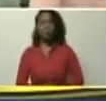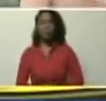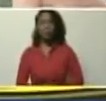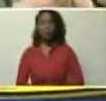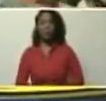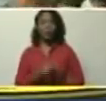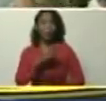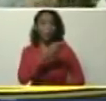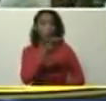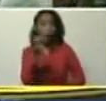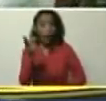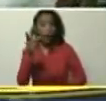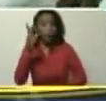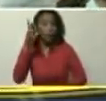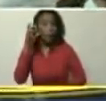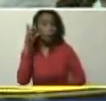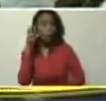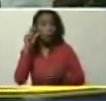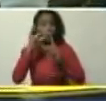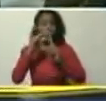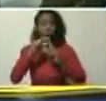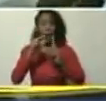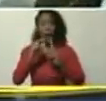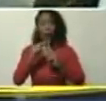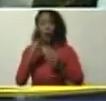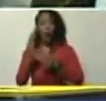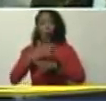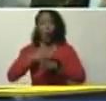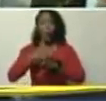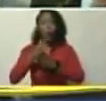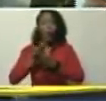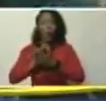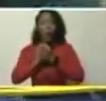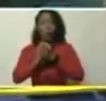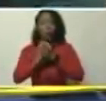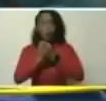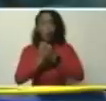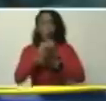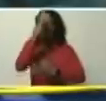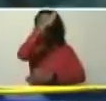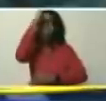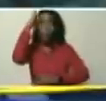Estaba escuchando las palabras del compañero Diosdado Cabello Rondón.